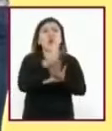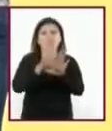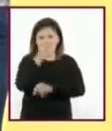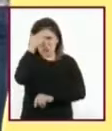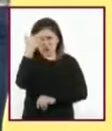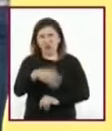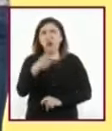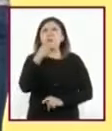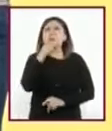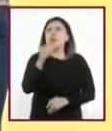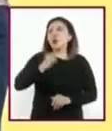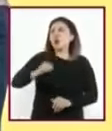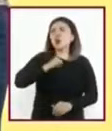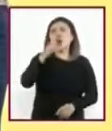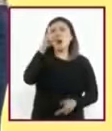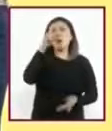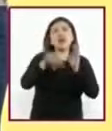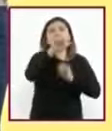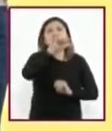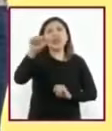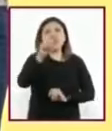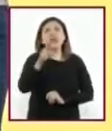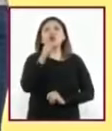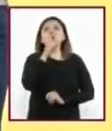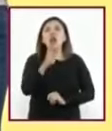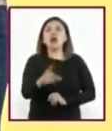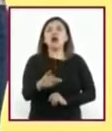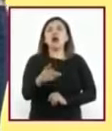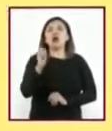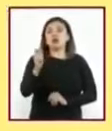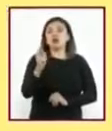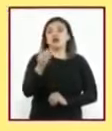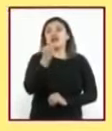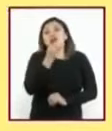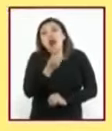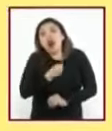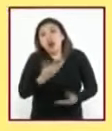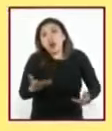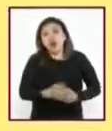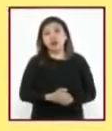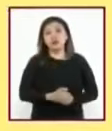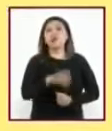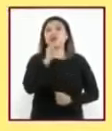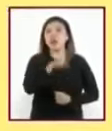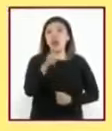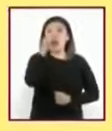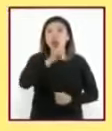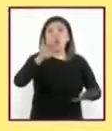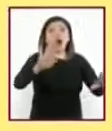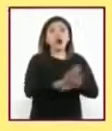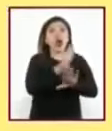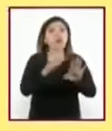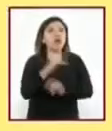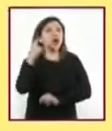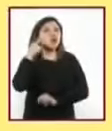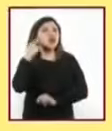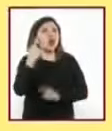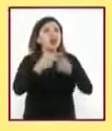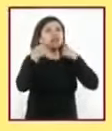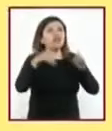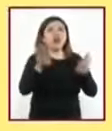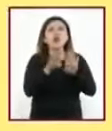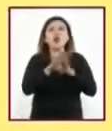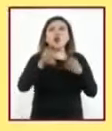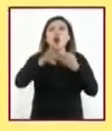las palabras puesto que significan aunque? Las lenguas también cambian en sus sonidos. Por ejemplo,